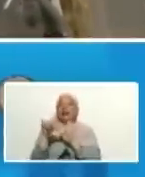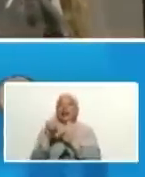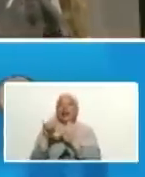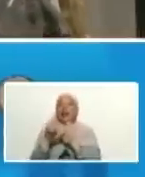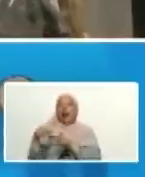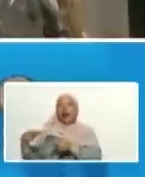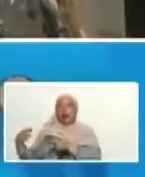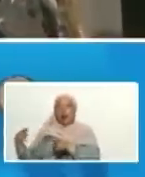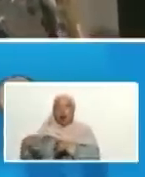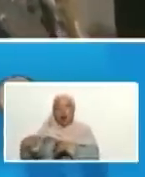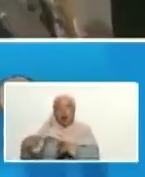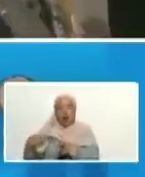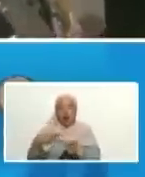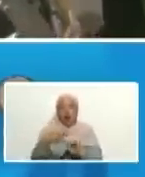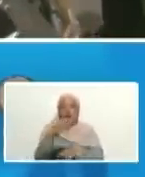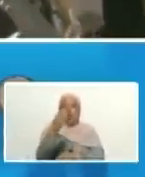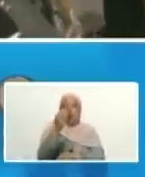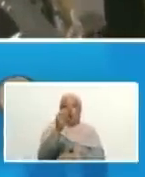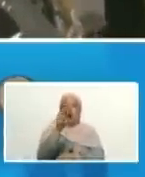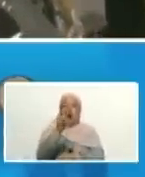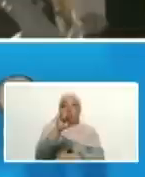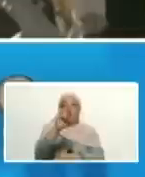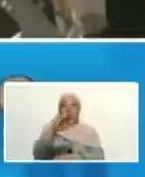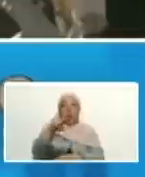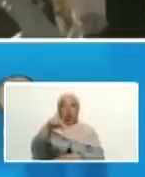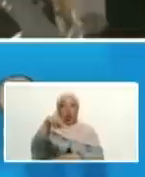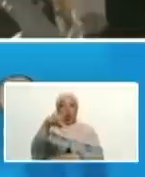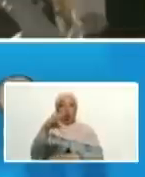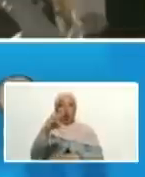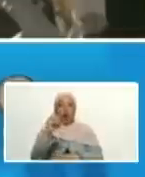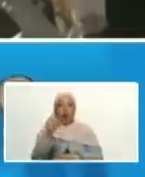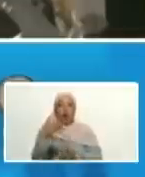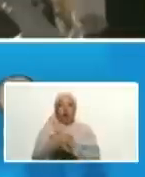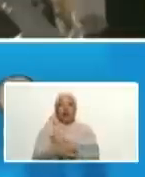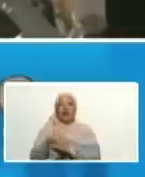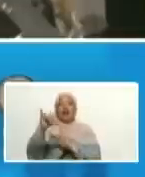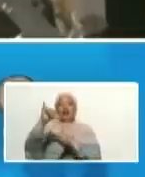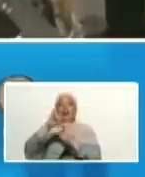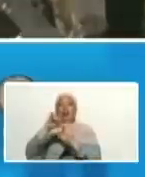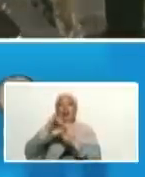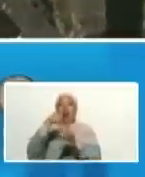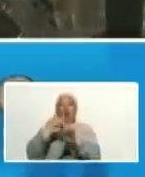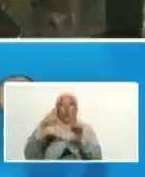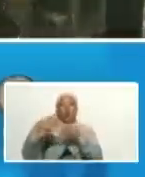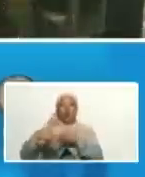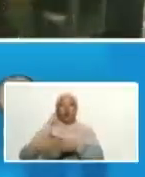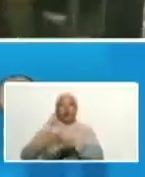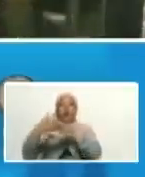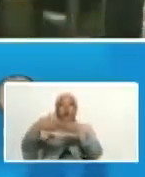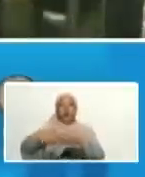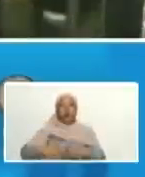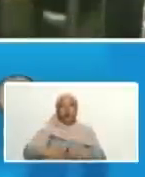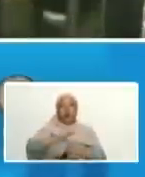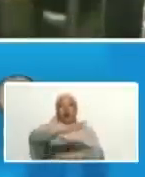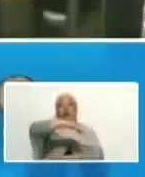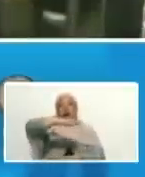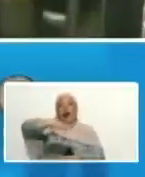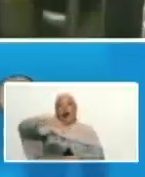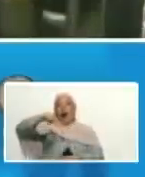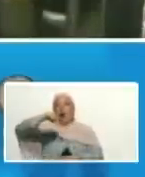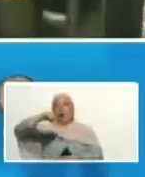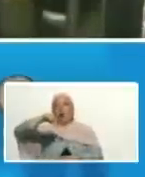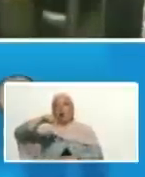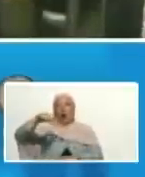Orinoco y la operación Redimain en el mar Caribe y en la fachada atlántica de manera permanente. 10